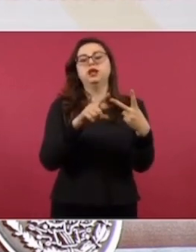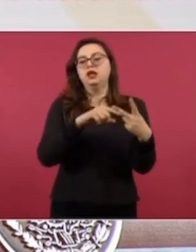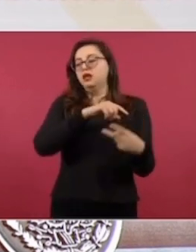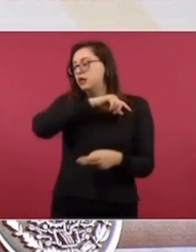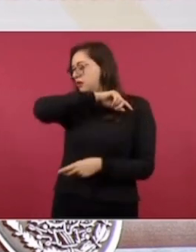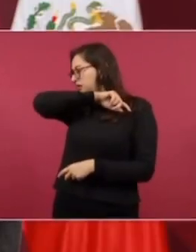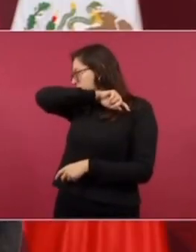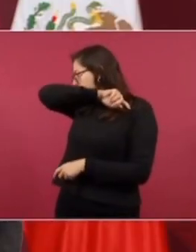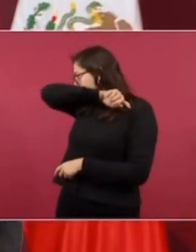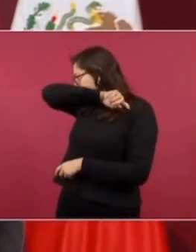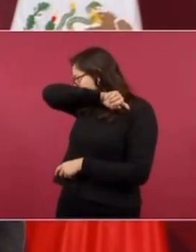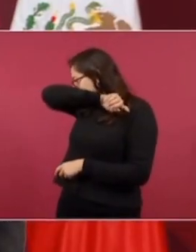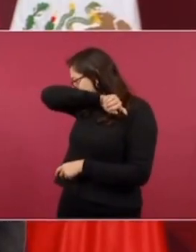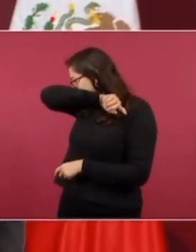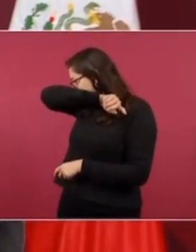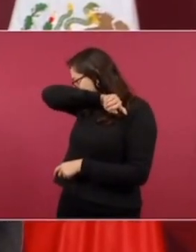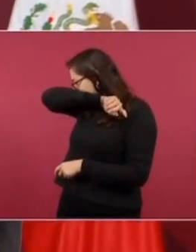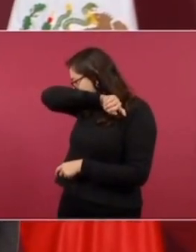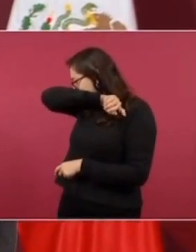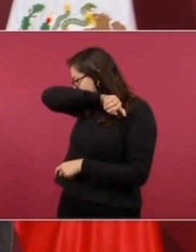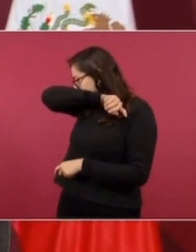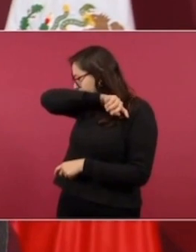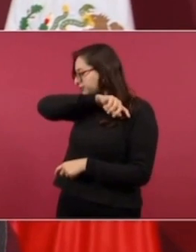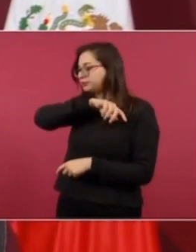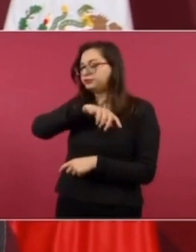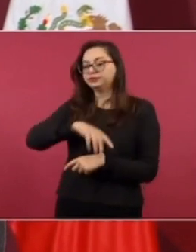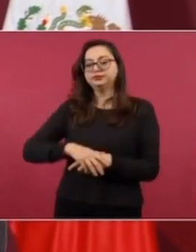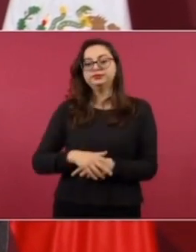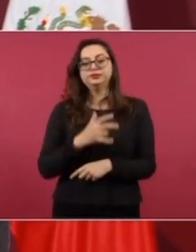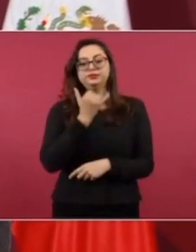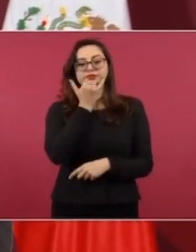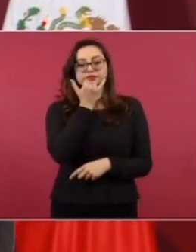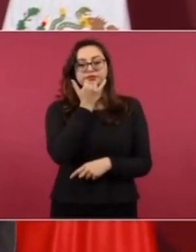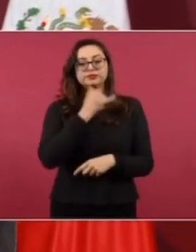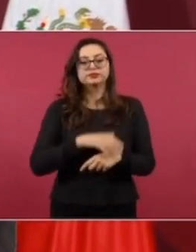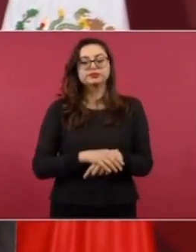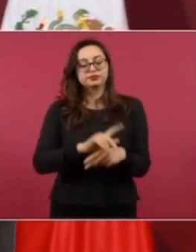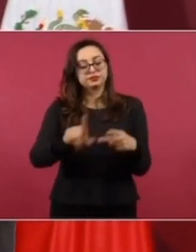es que no se trata de un crimen de estado